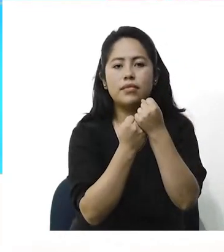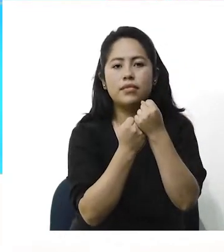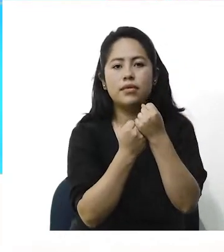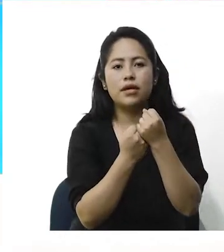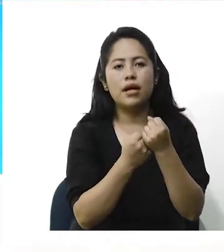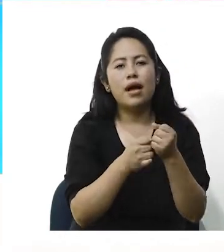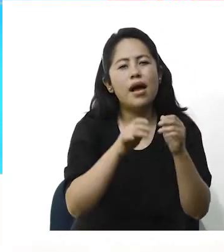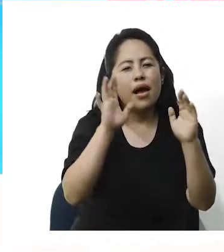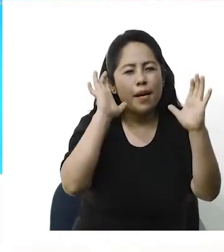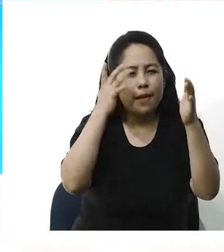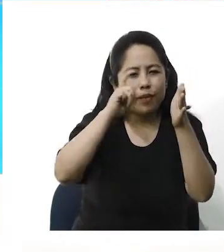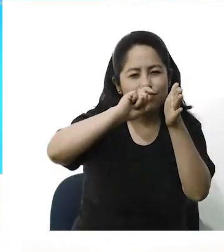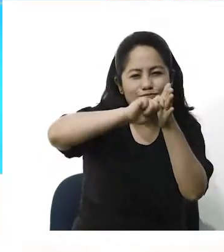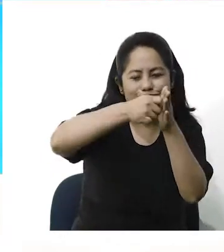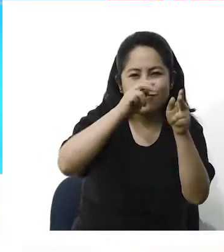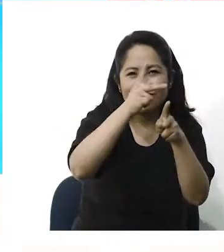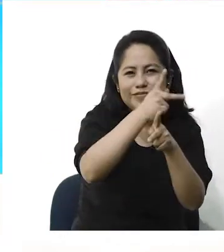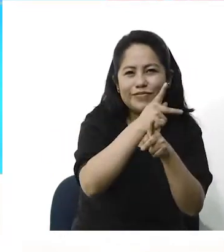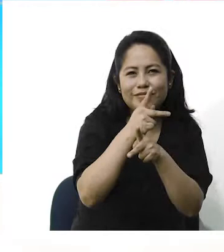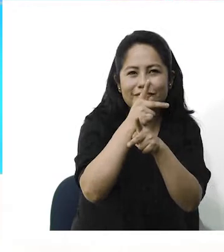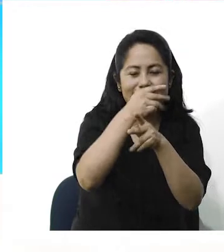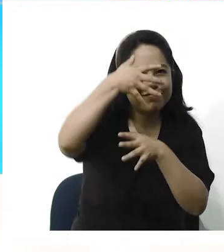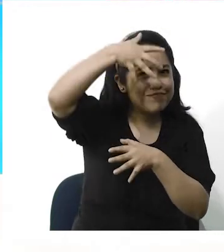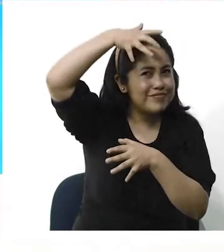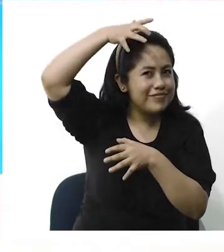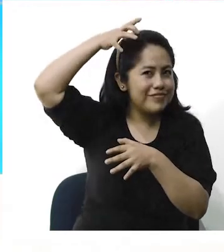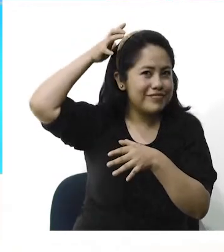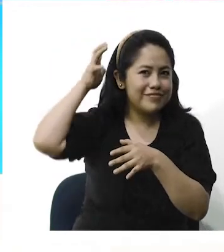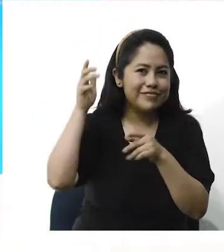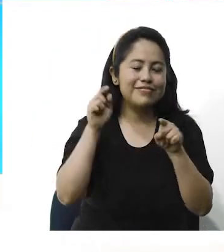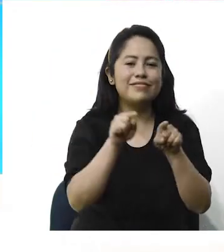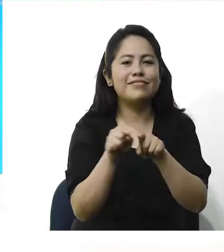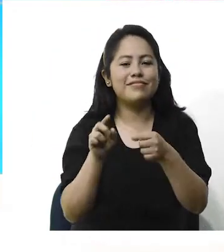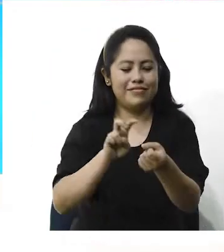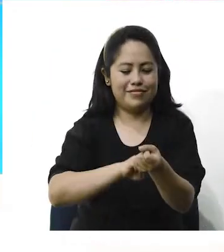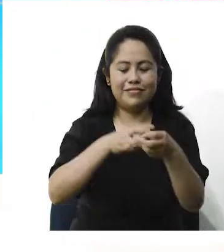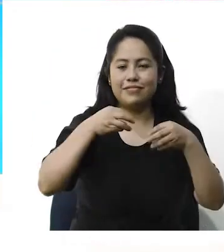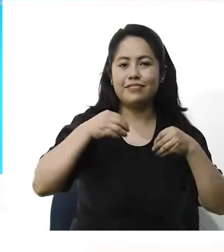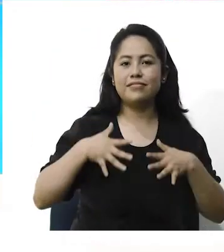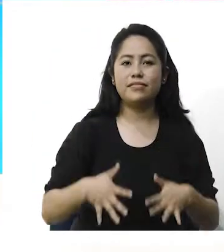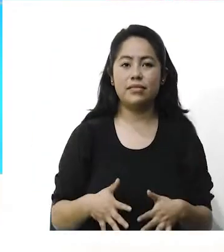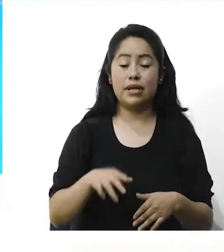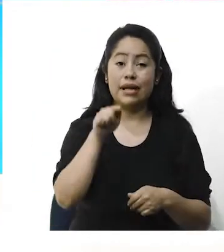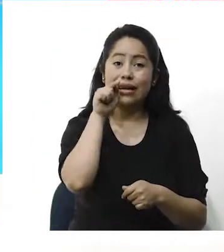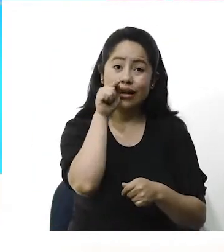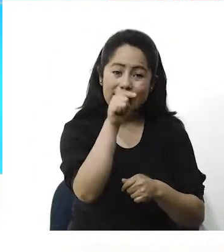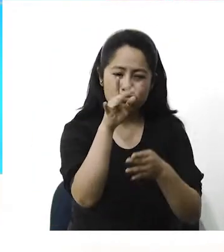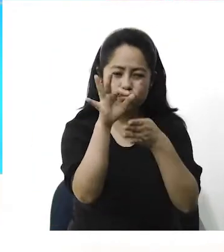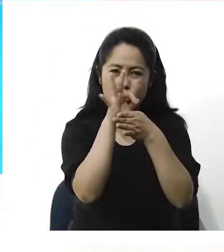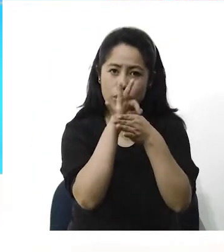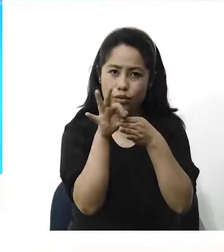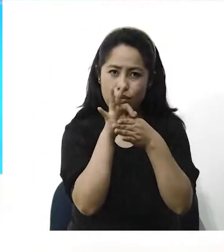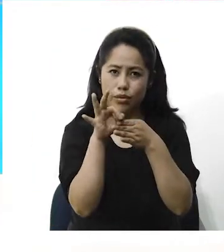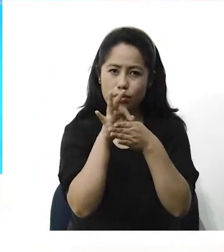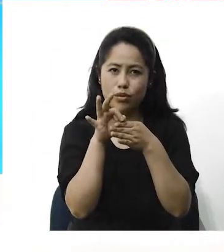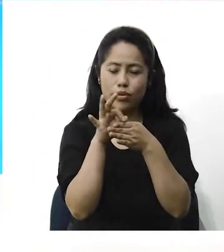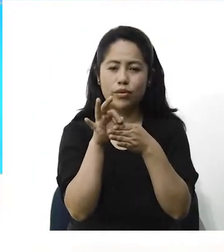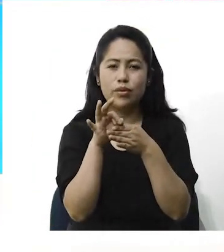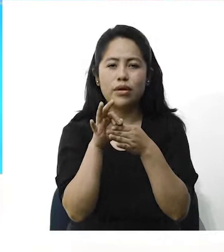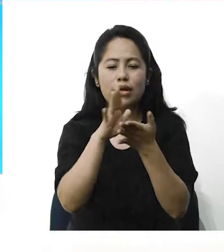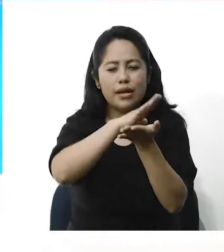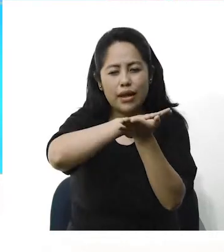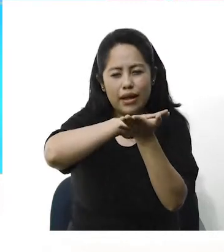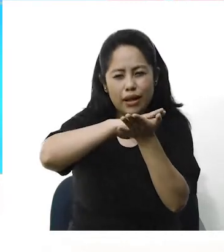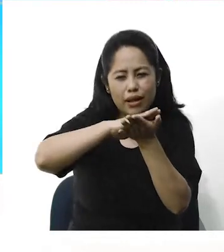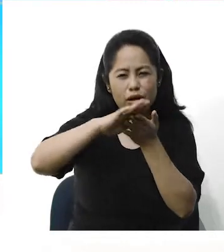llave del cerebro o del sistema nervioso central. Estos astrocitos tienen la función de limpiar